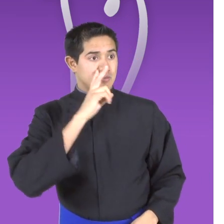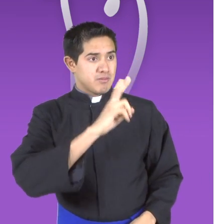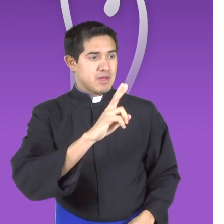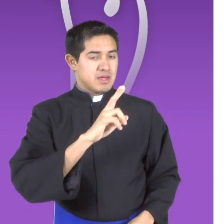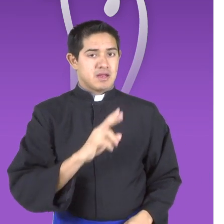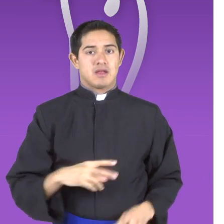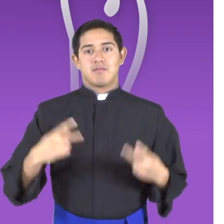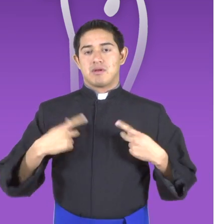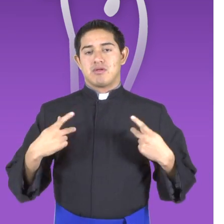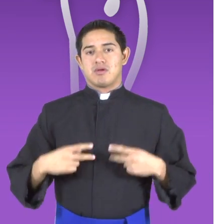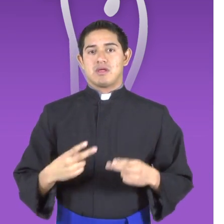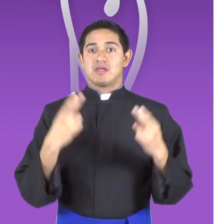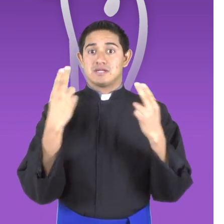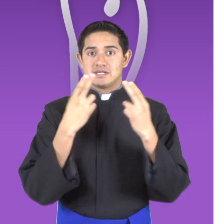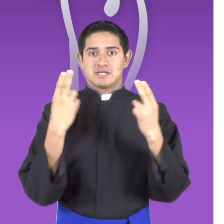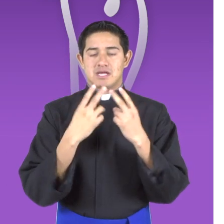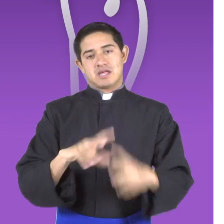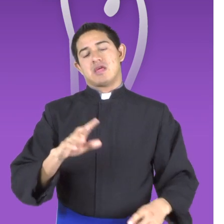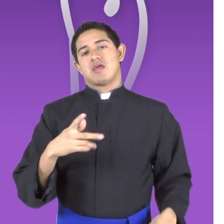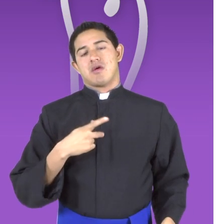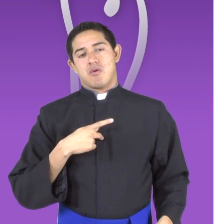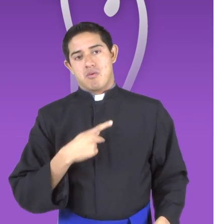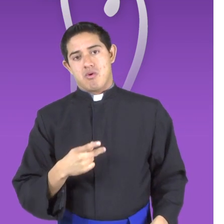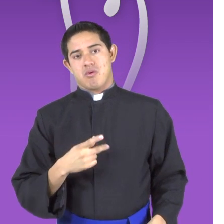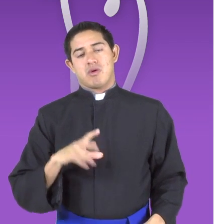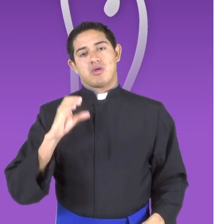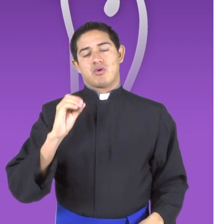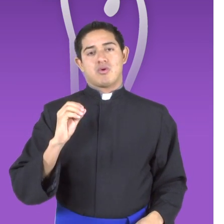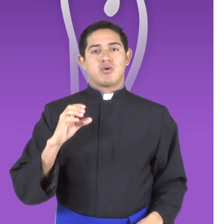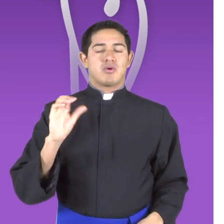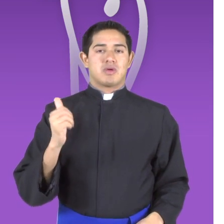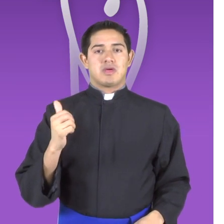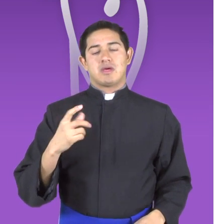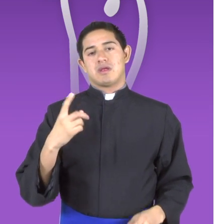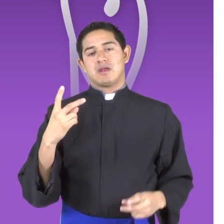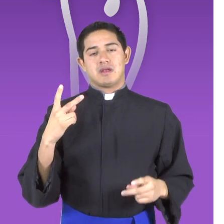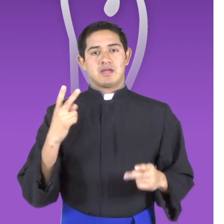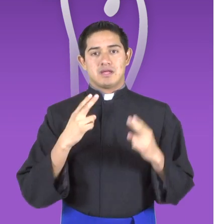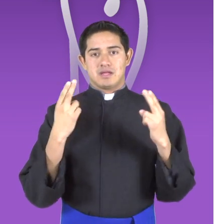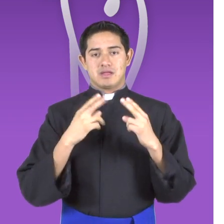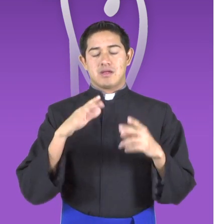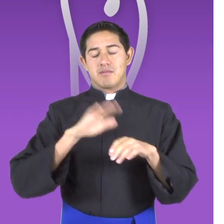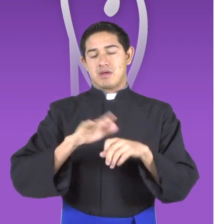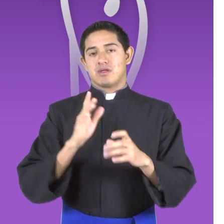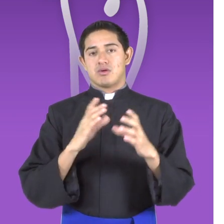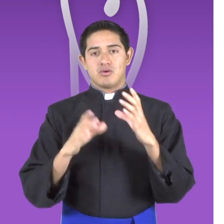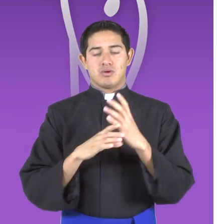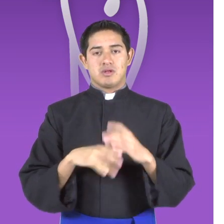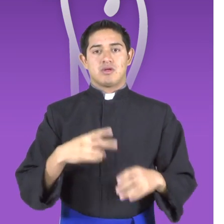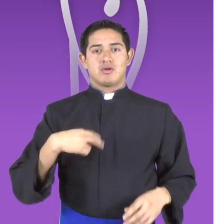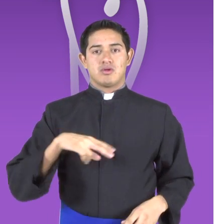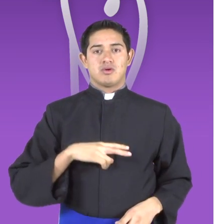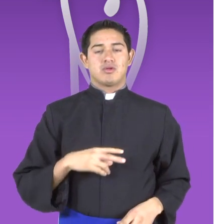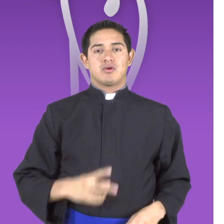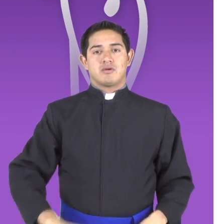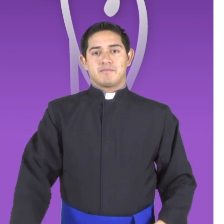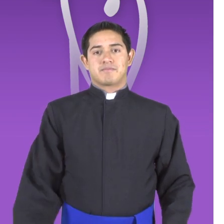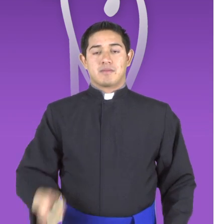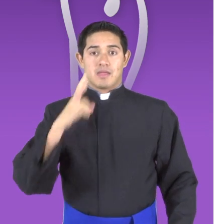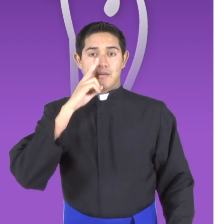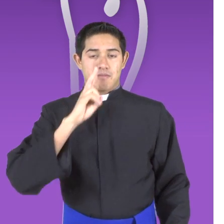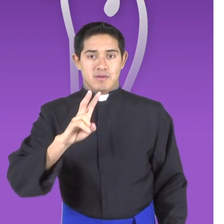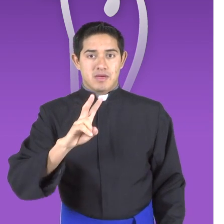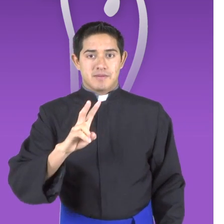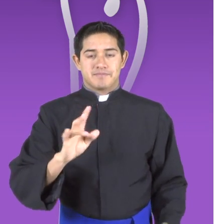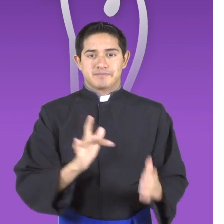y ver que ahí está Jesucristo en ese hermano. Para eso es necesario nosotros poder ayudarle a él, a Jesucristo, hacerle